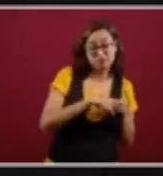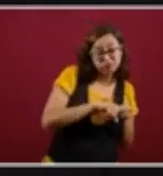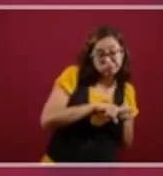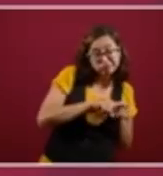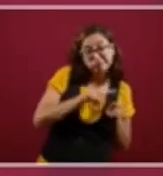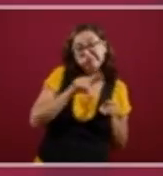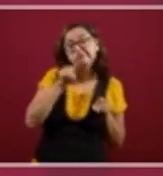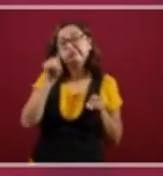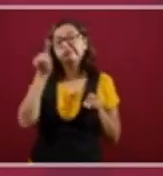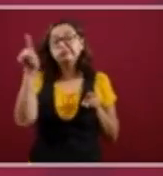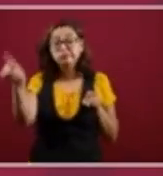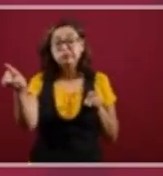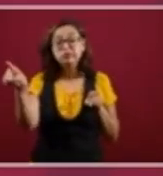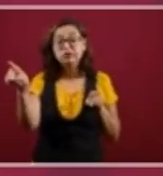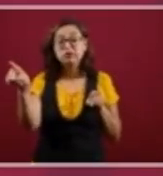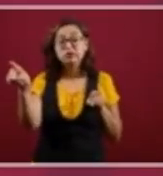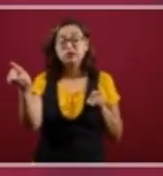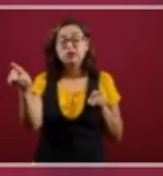hasta